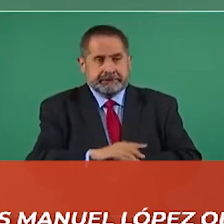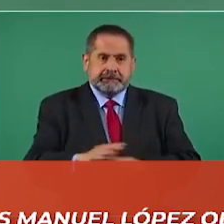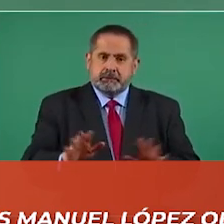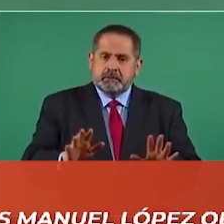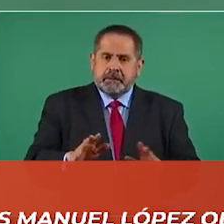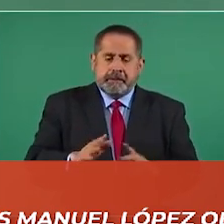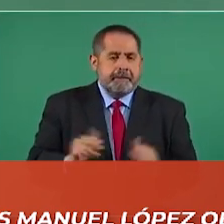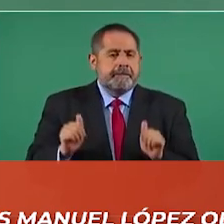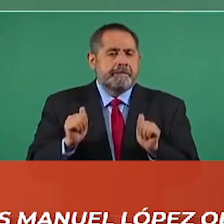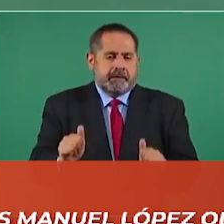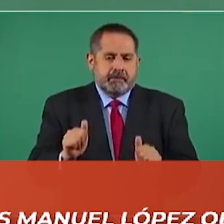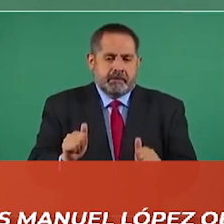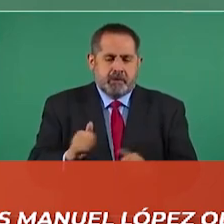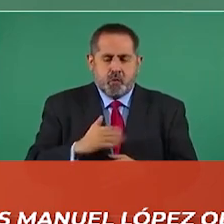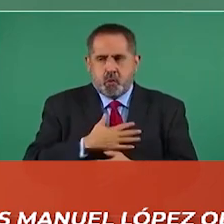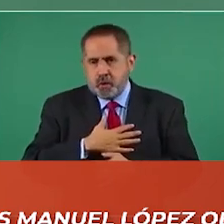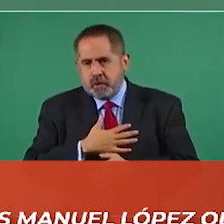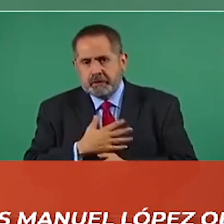Pero como el pueblo